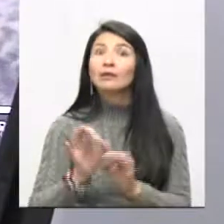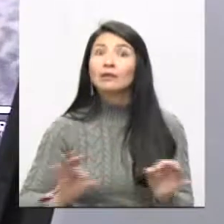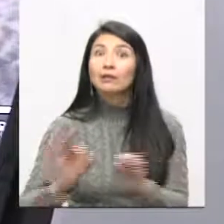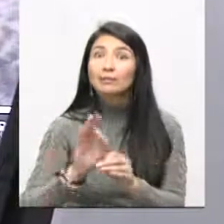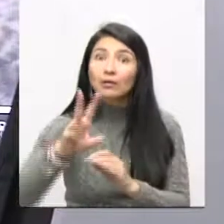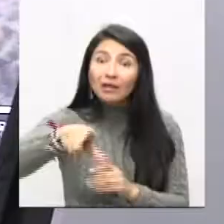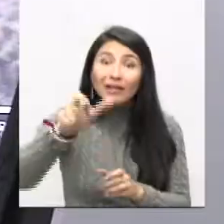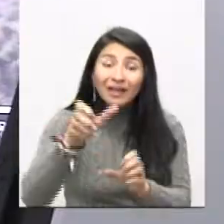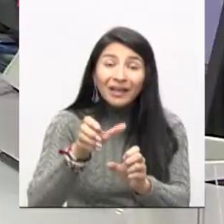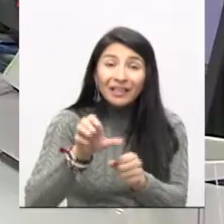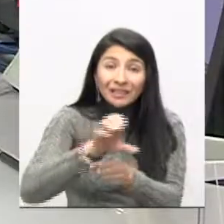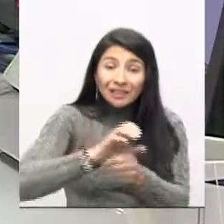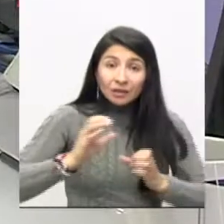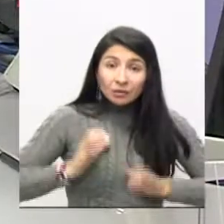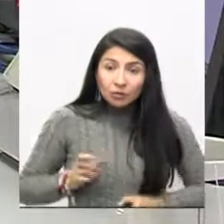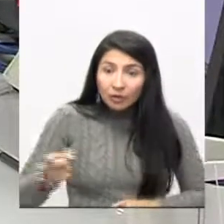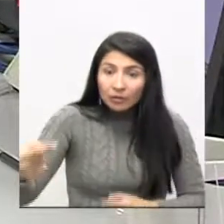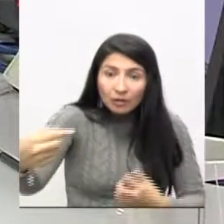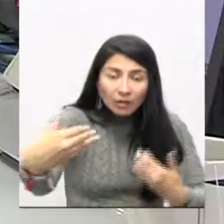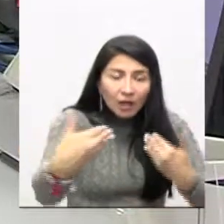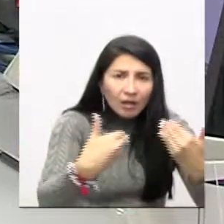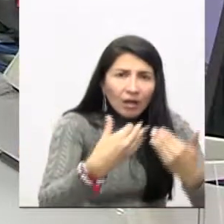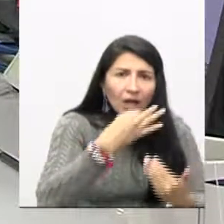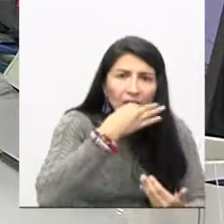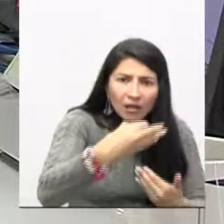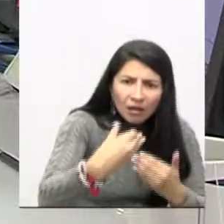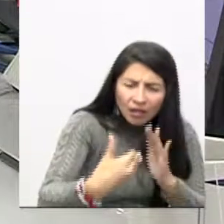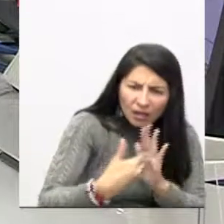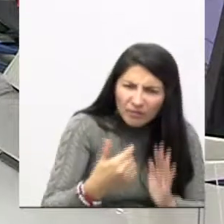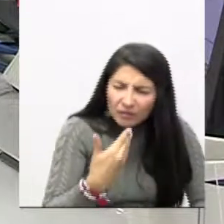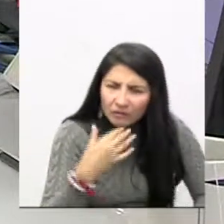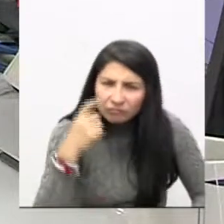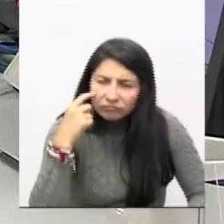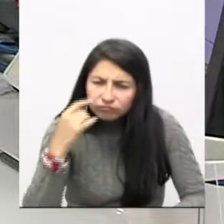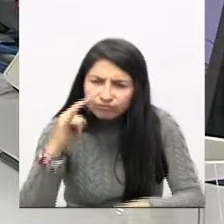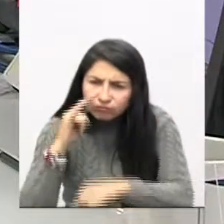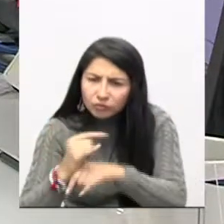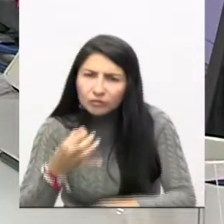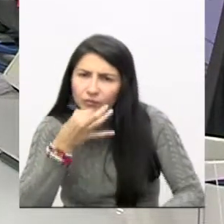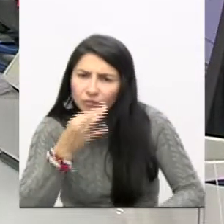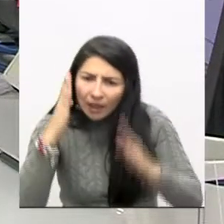las denuncias de la ciudadanía sobre irregularidades relacionadas con las finanzas públicas.